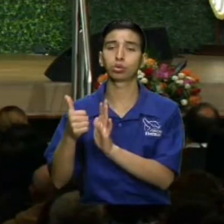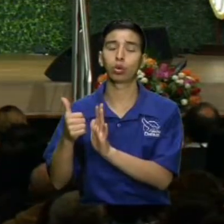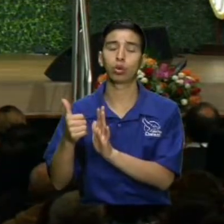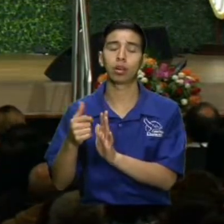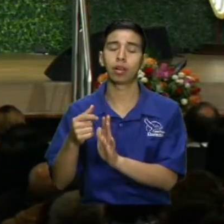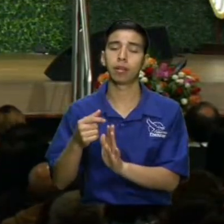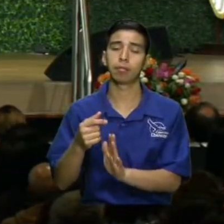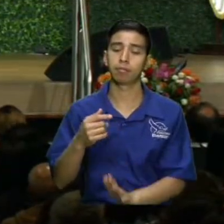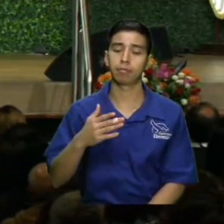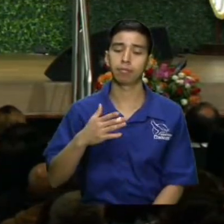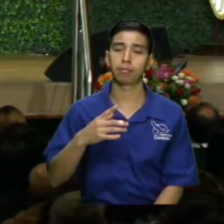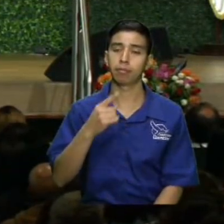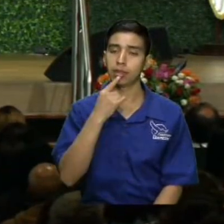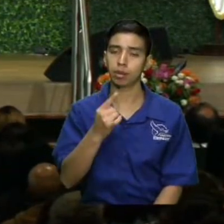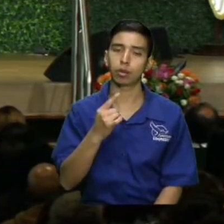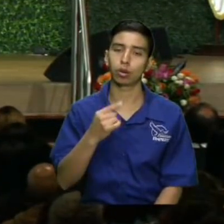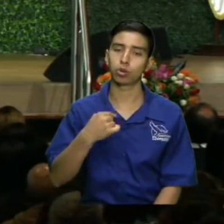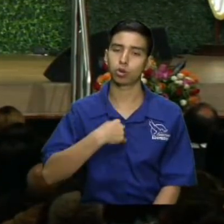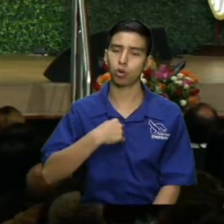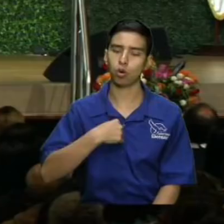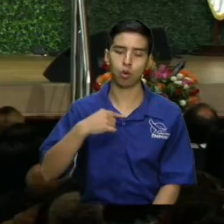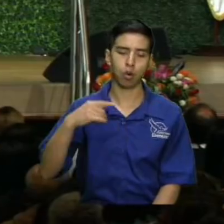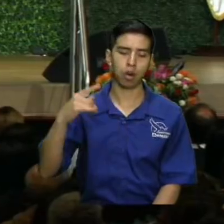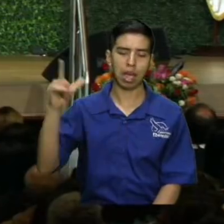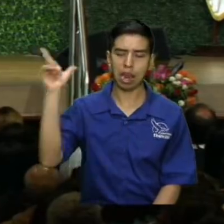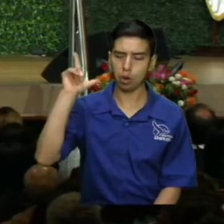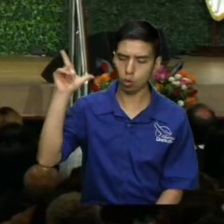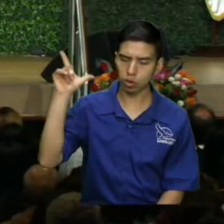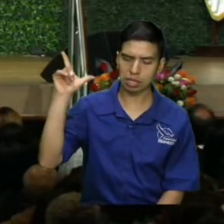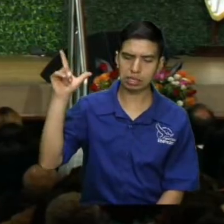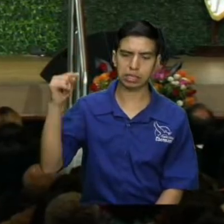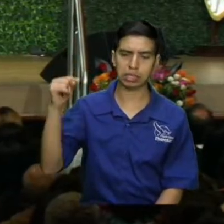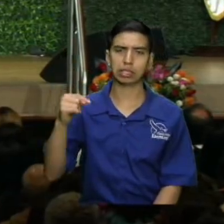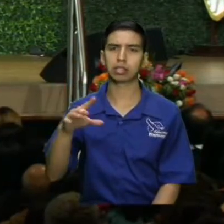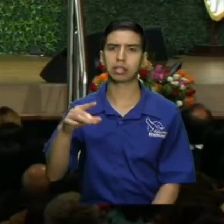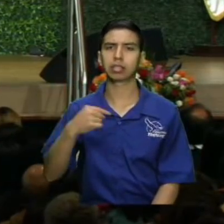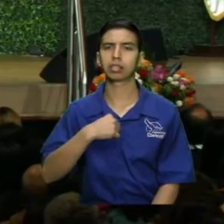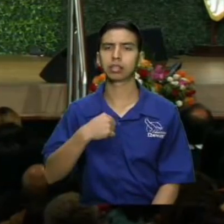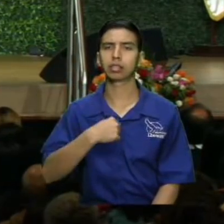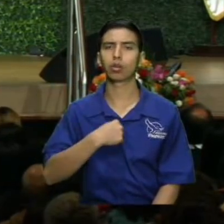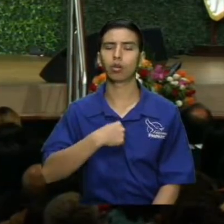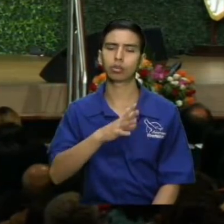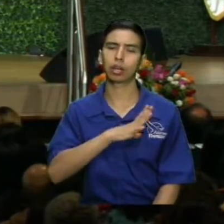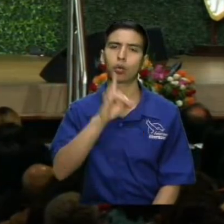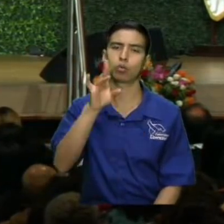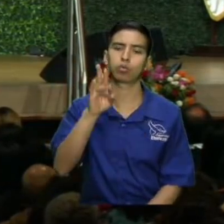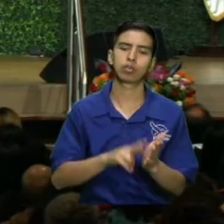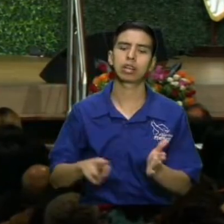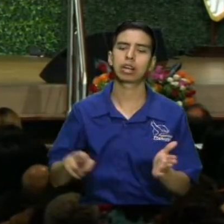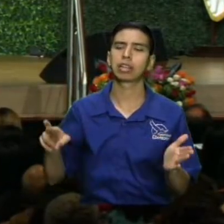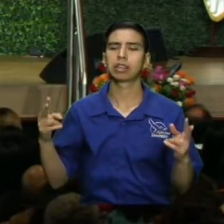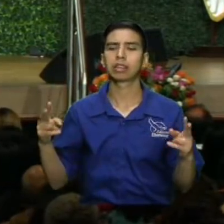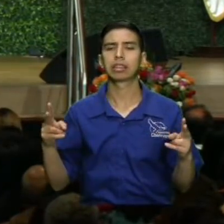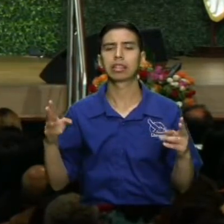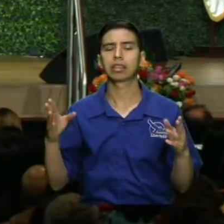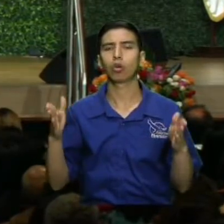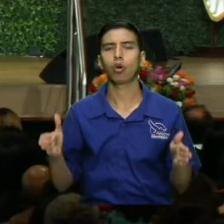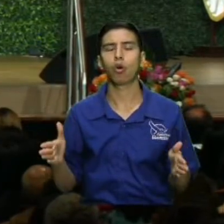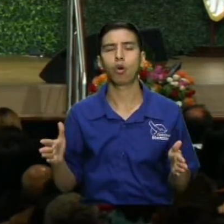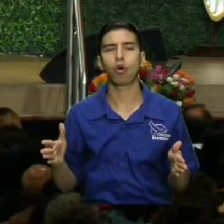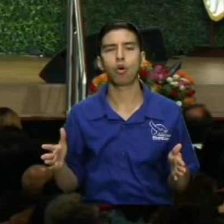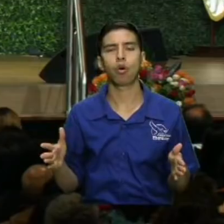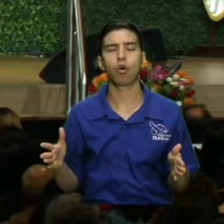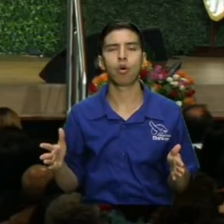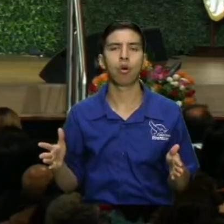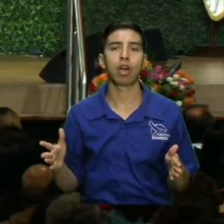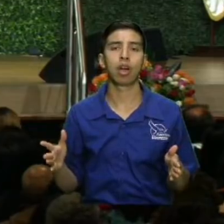Nos vemos allá. Era miércoles. Salí corriendo, renuncié a mi trabajo. El